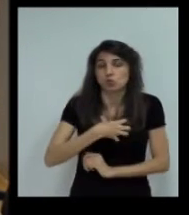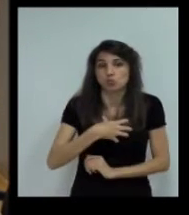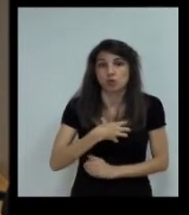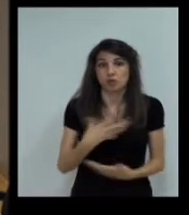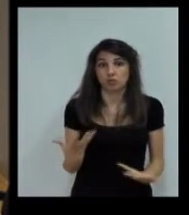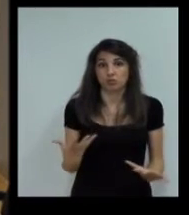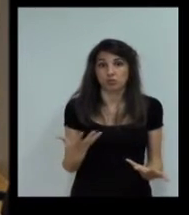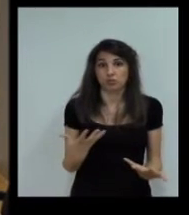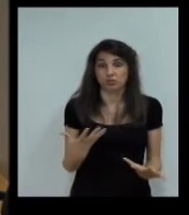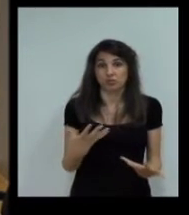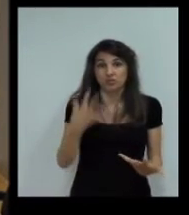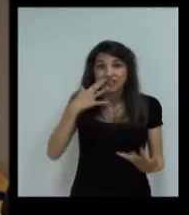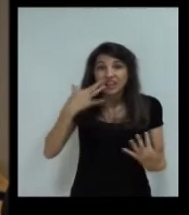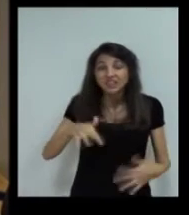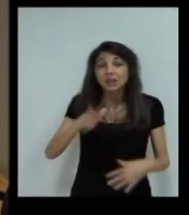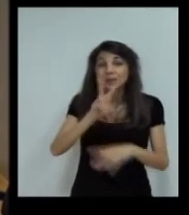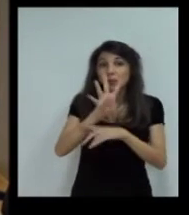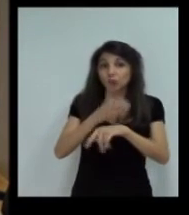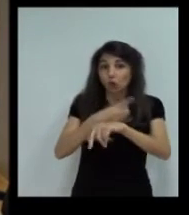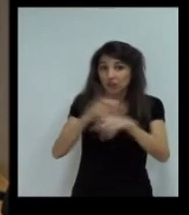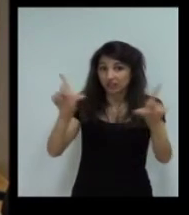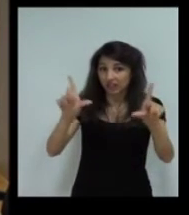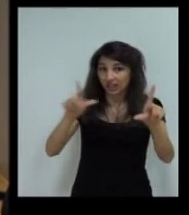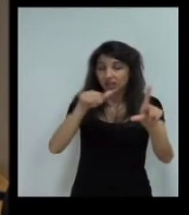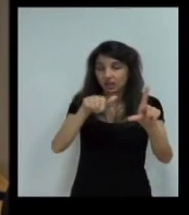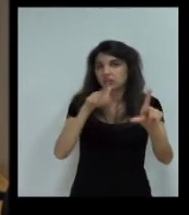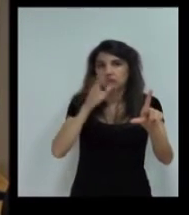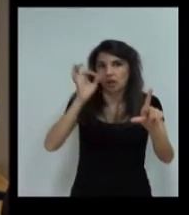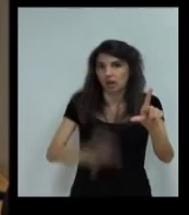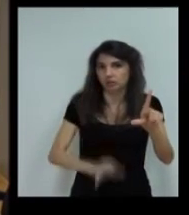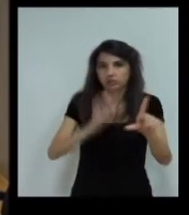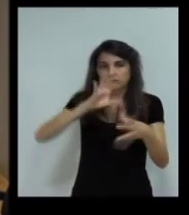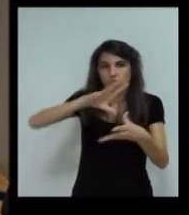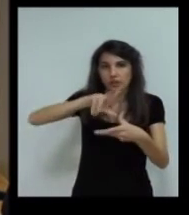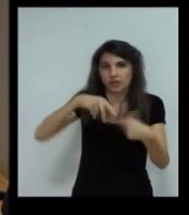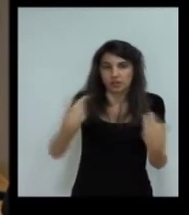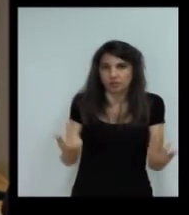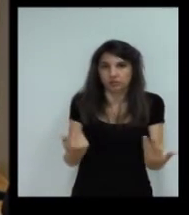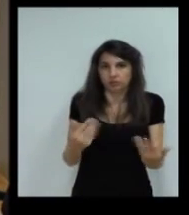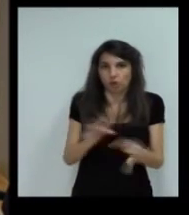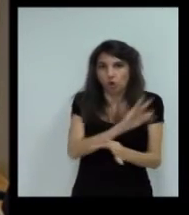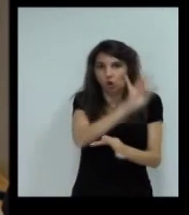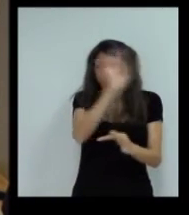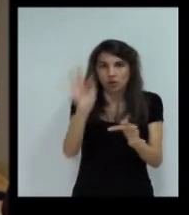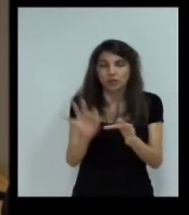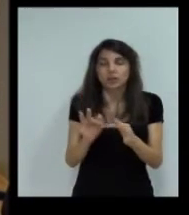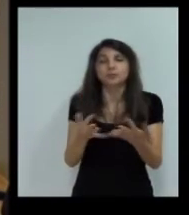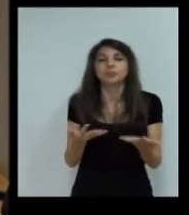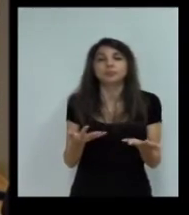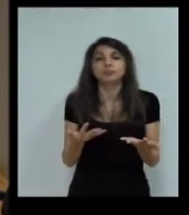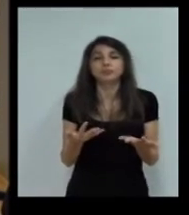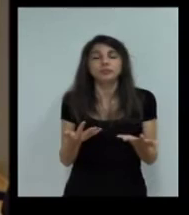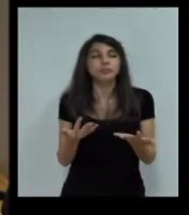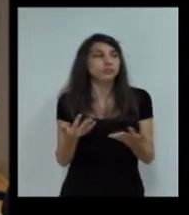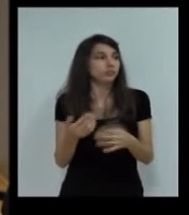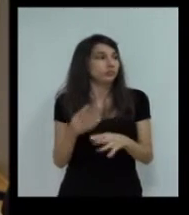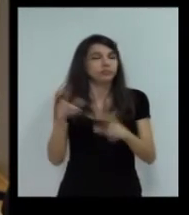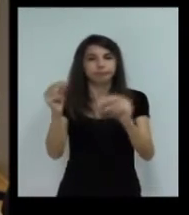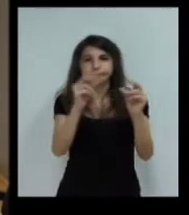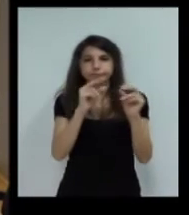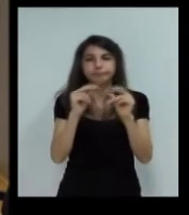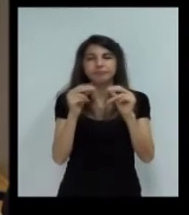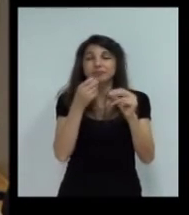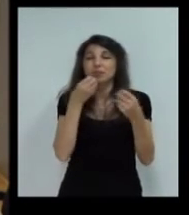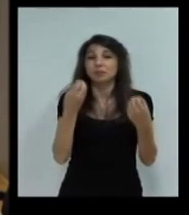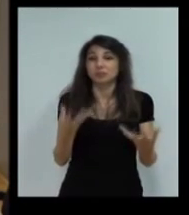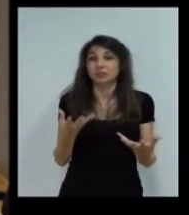que interpretarlas claro, o sea, pero en algún momento a un informativo, pero como punto de